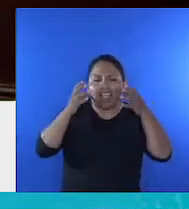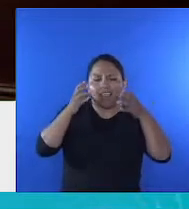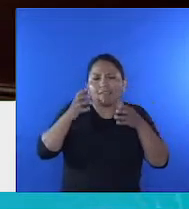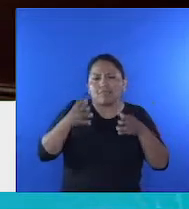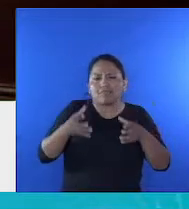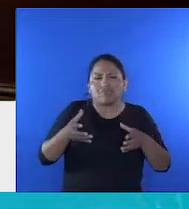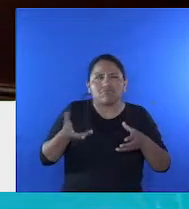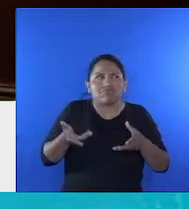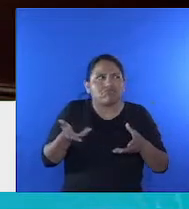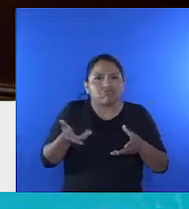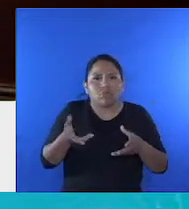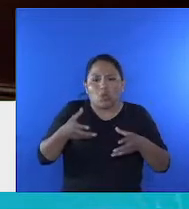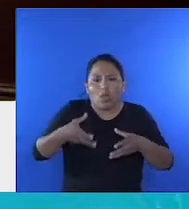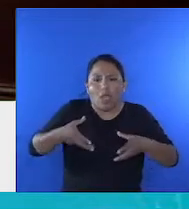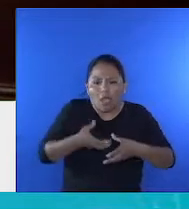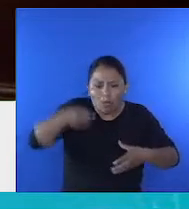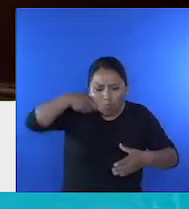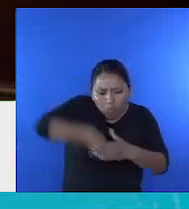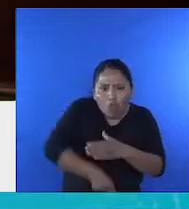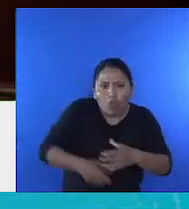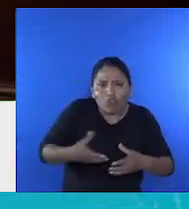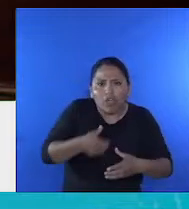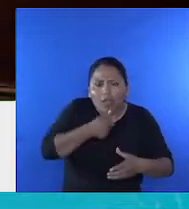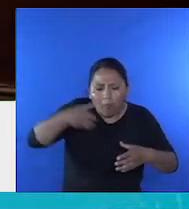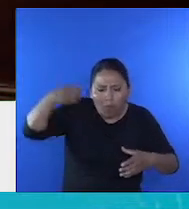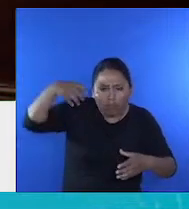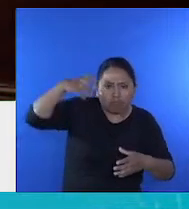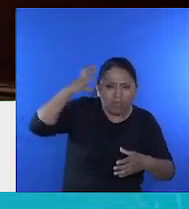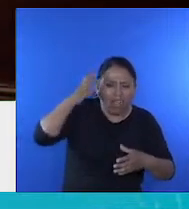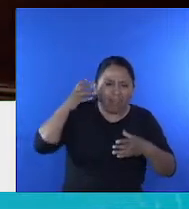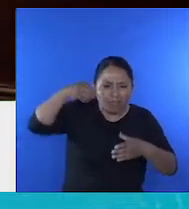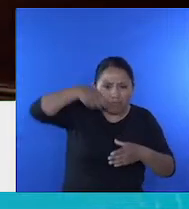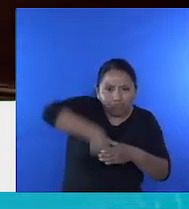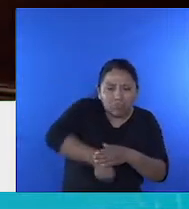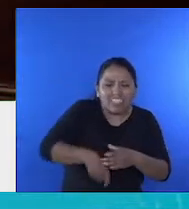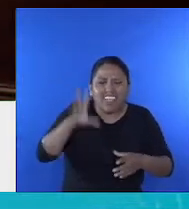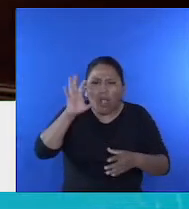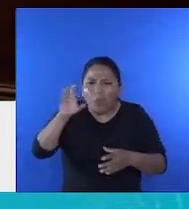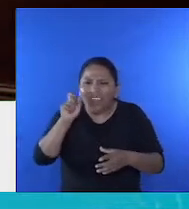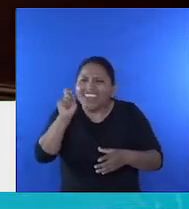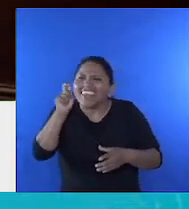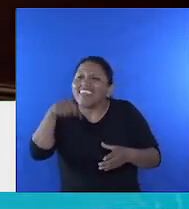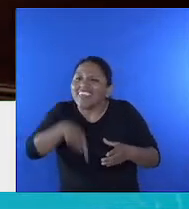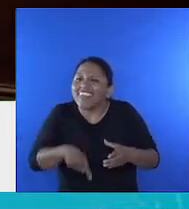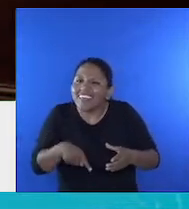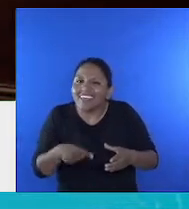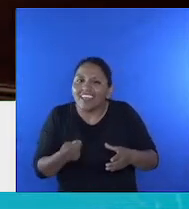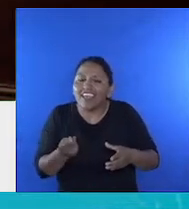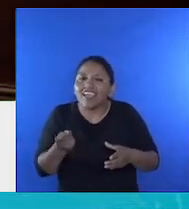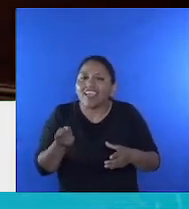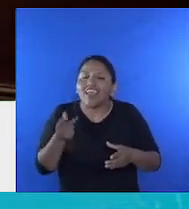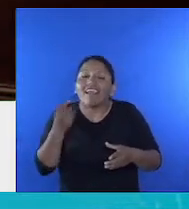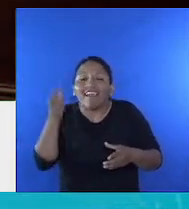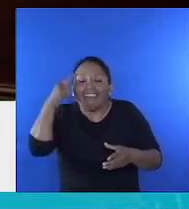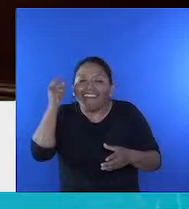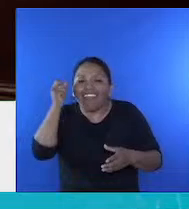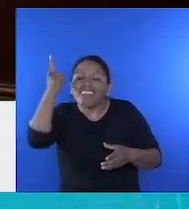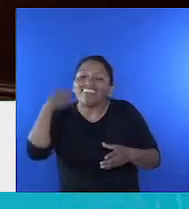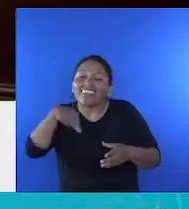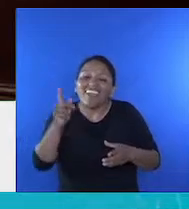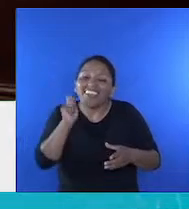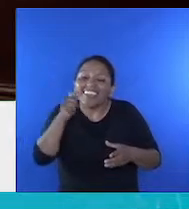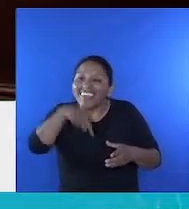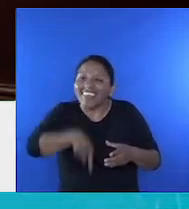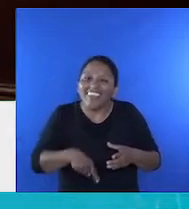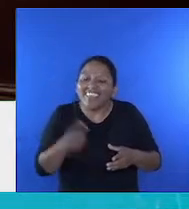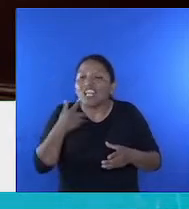pozo de agua, y ahí decían, bueno, si alguien se acuerda quién es esta persona que adivina quién es el soldado que tiene la cabeza en el